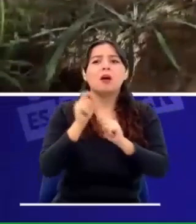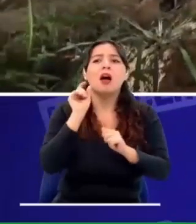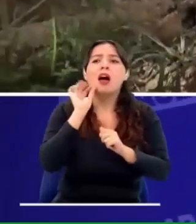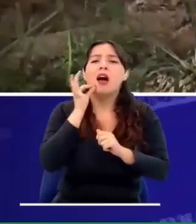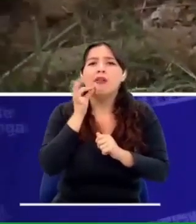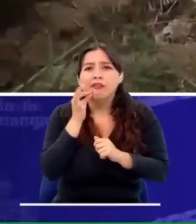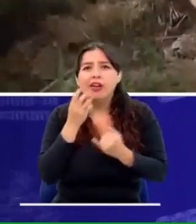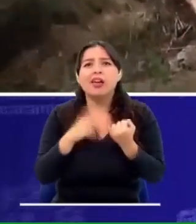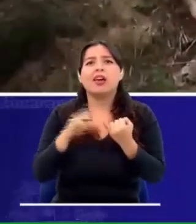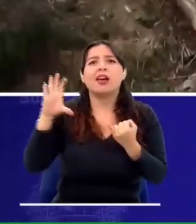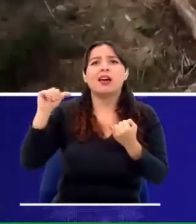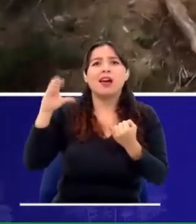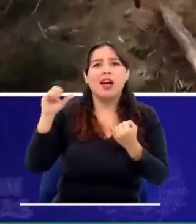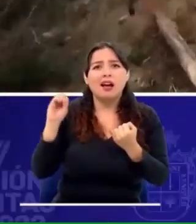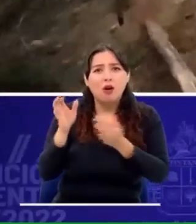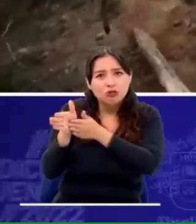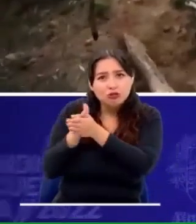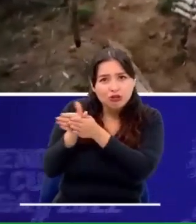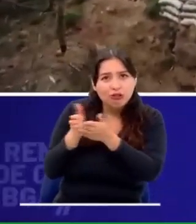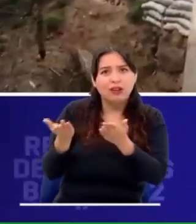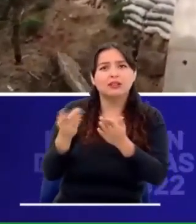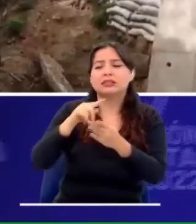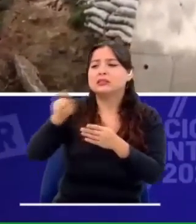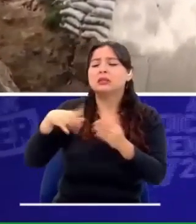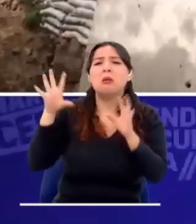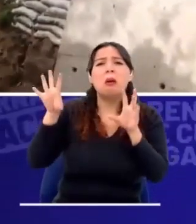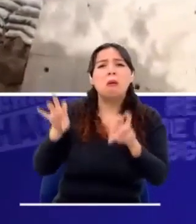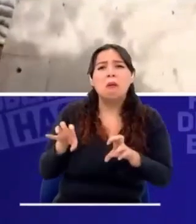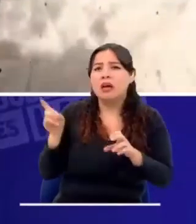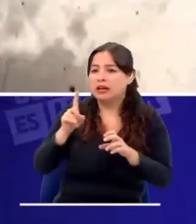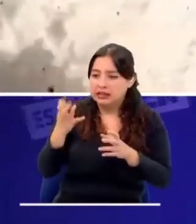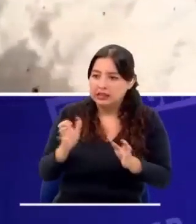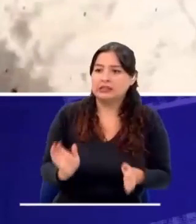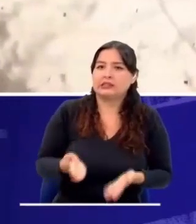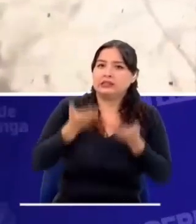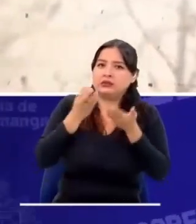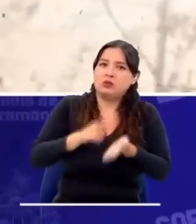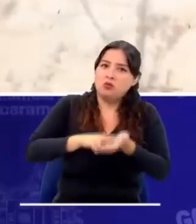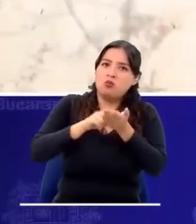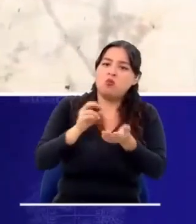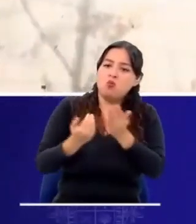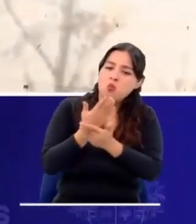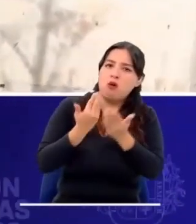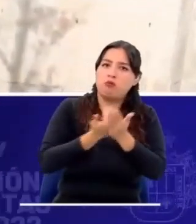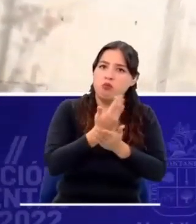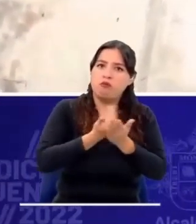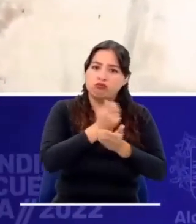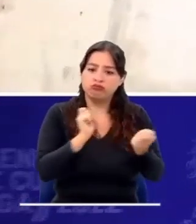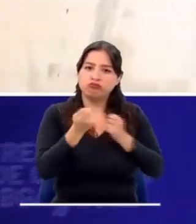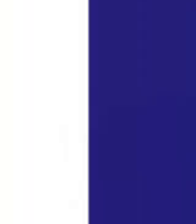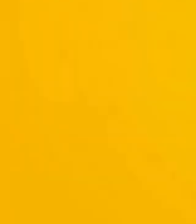de cacao. Estamos cogiendo a los jóvenes a través del IMEBU para que tengan emprendimientos. Ahí hay un grupo de